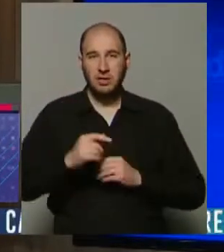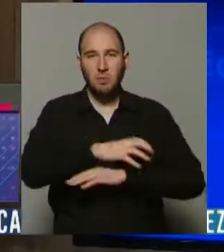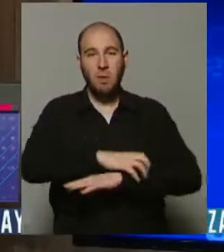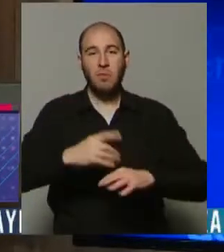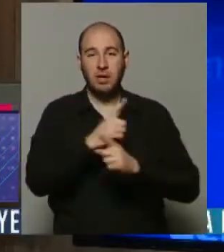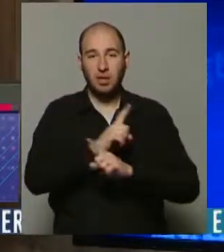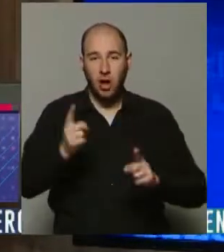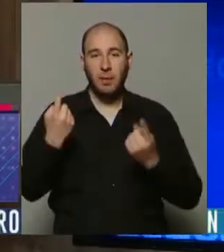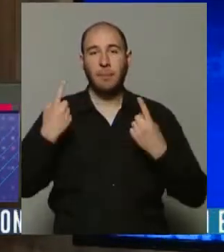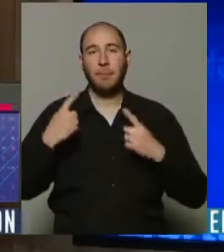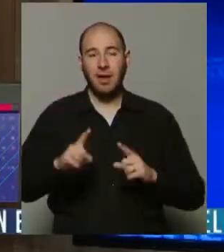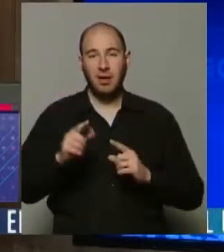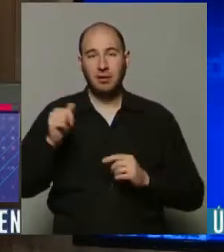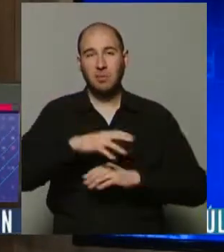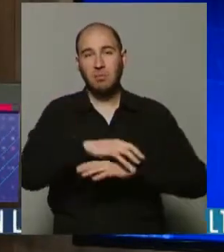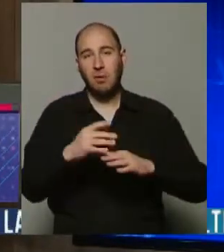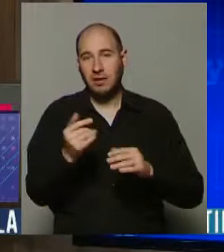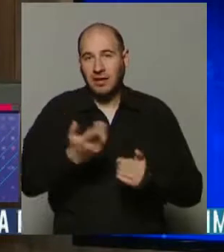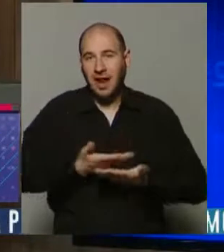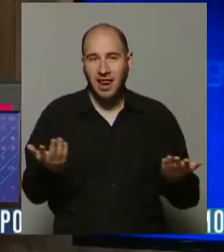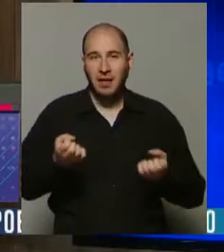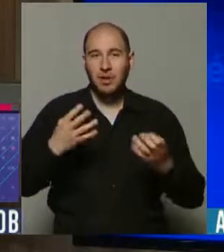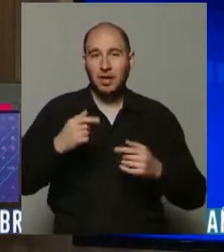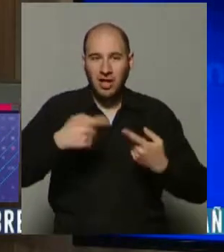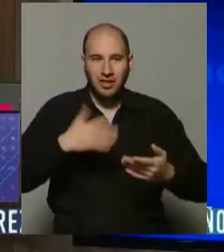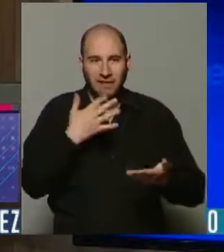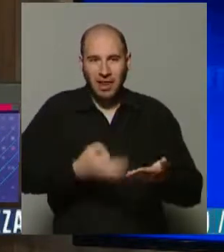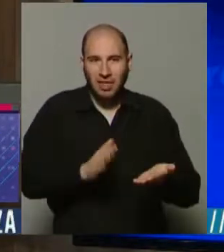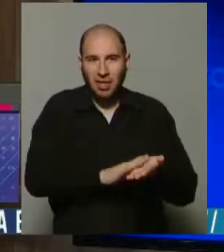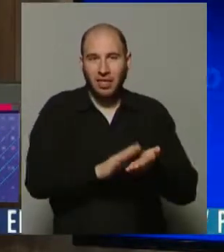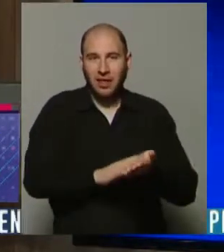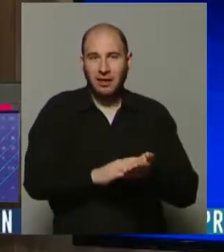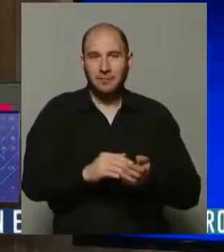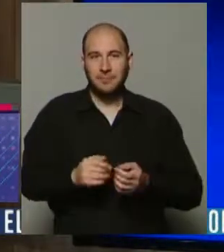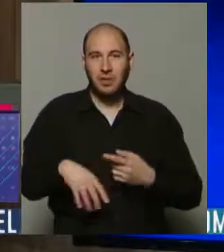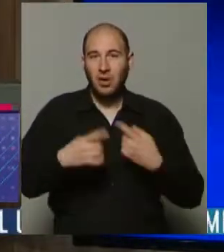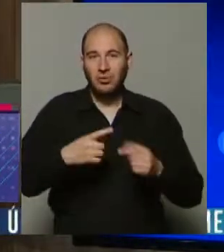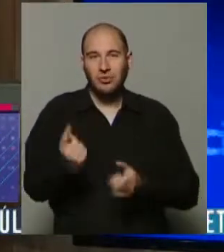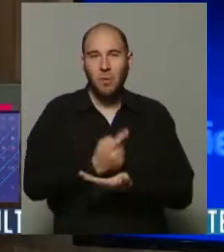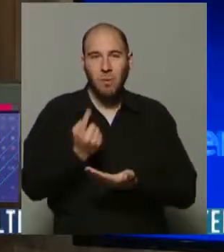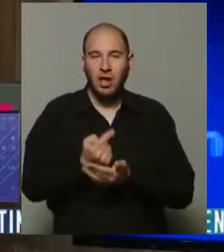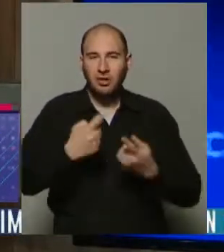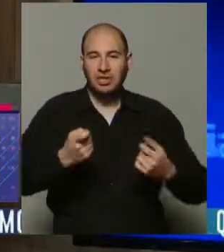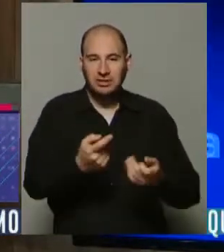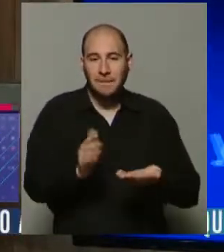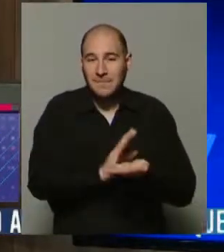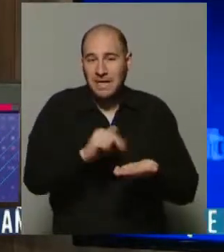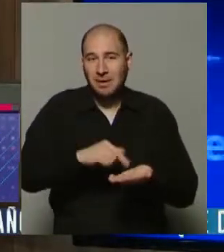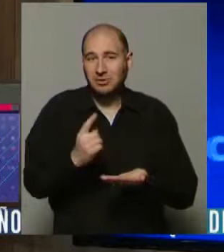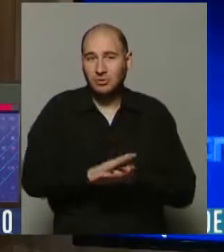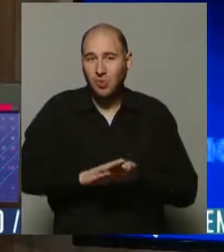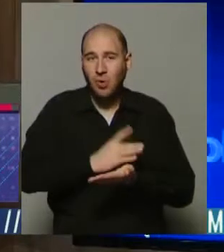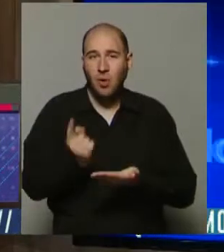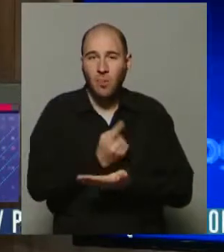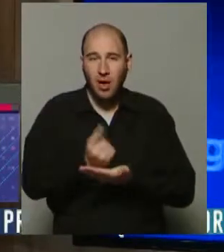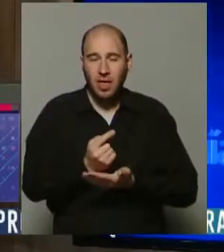pobres, pero está claro que serían pobres virtuales, porque en la práctica no tienen la posibilidad de cubrir sus necesidades mínimas y mucho menos